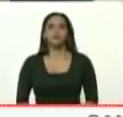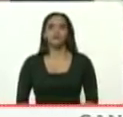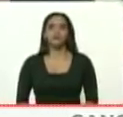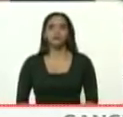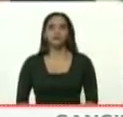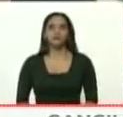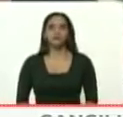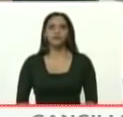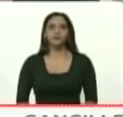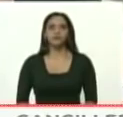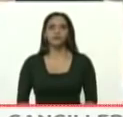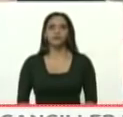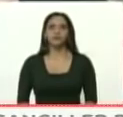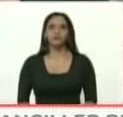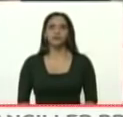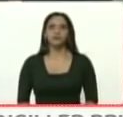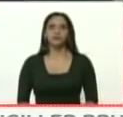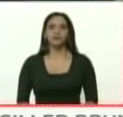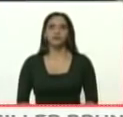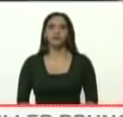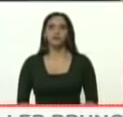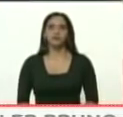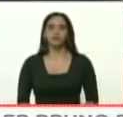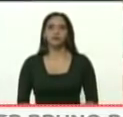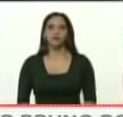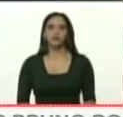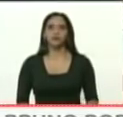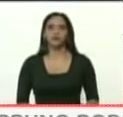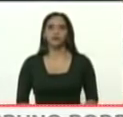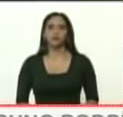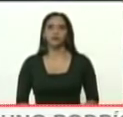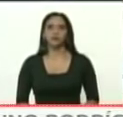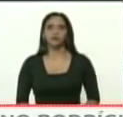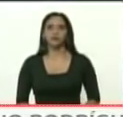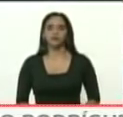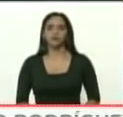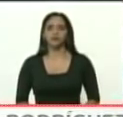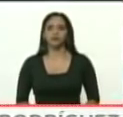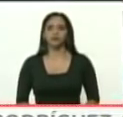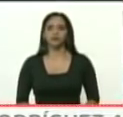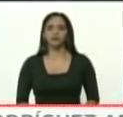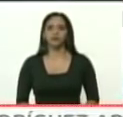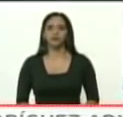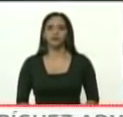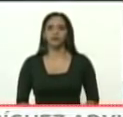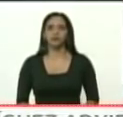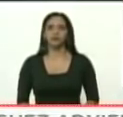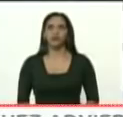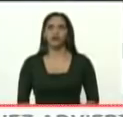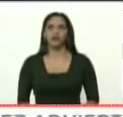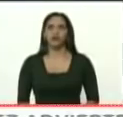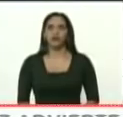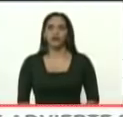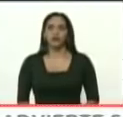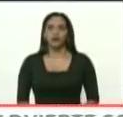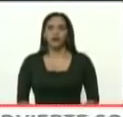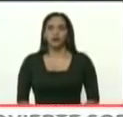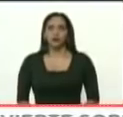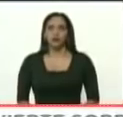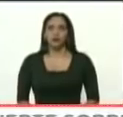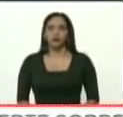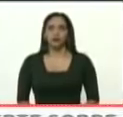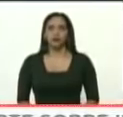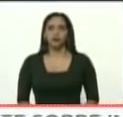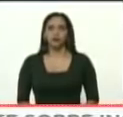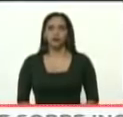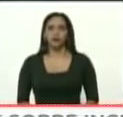vista científico y penal, con todos los elementos que sean necesarios, los mejores investigadores, para